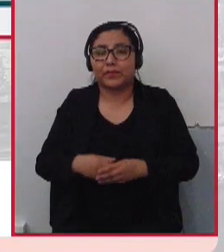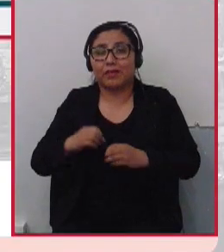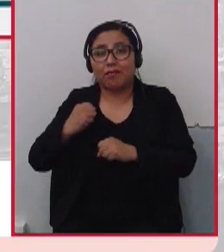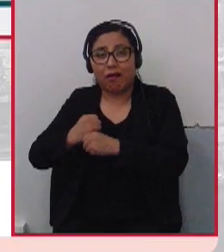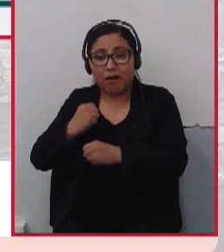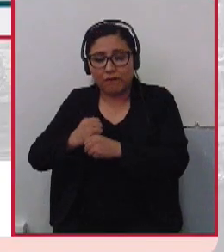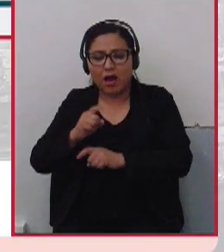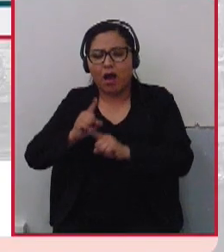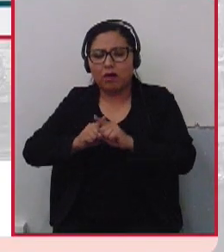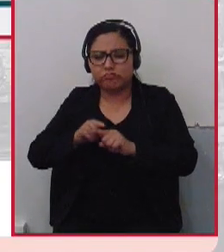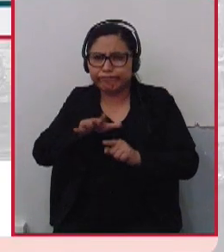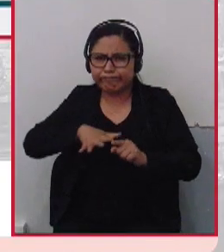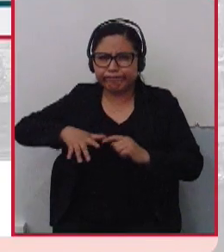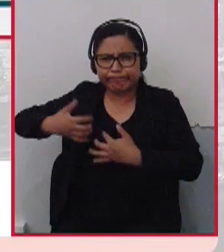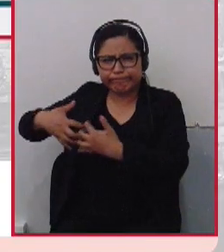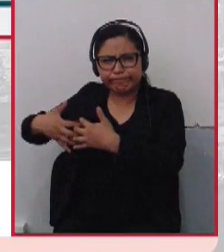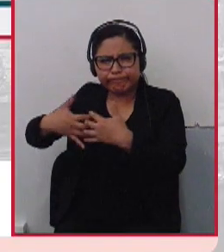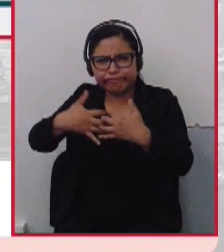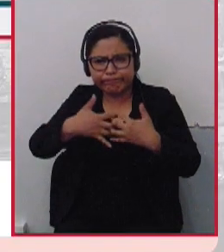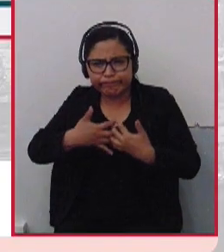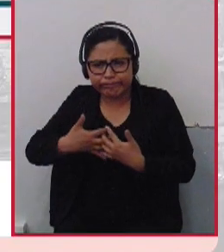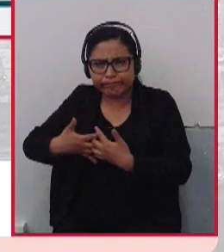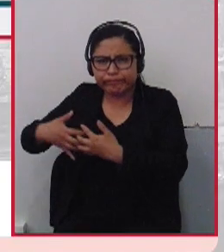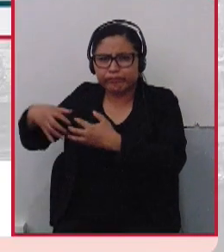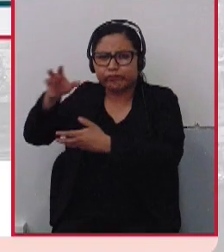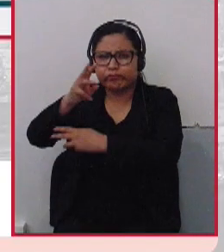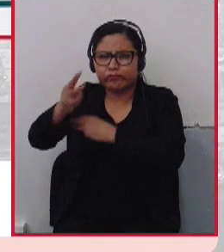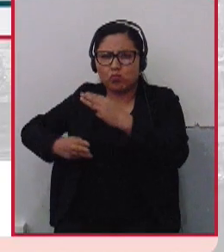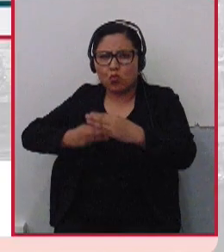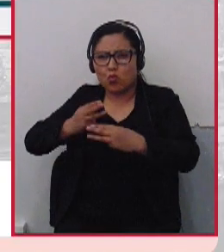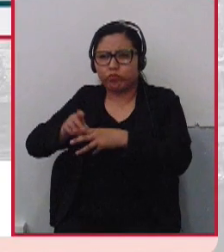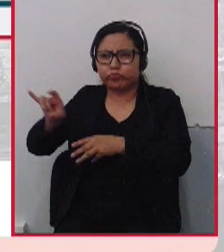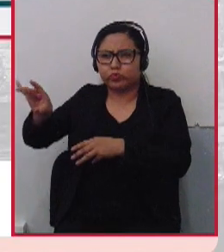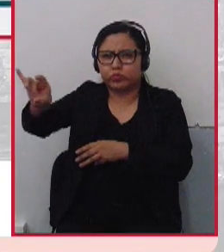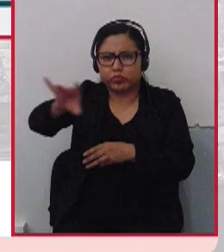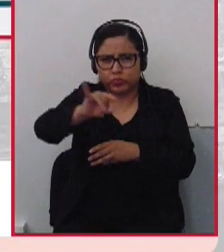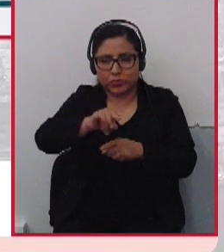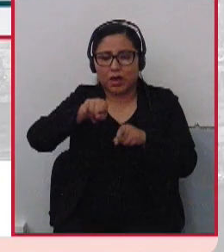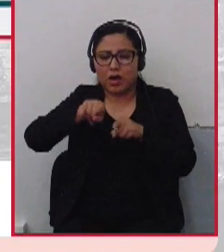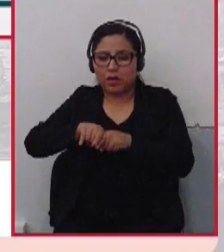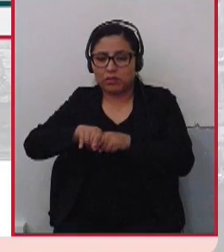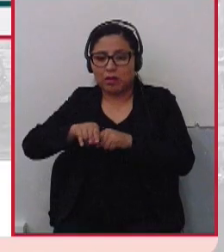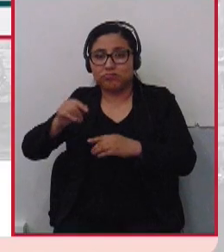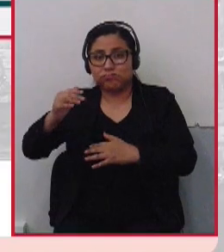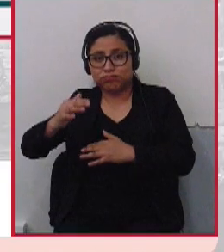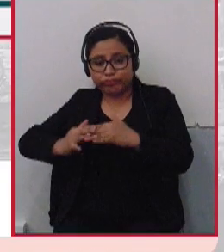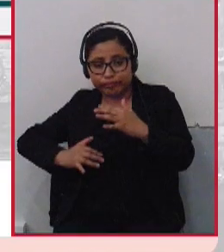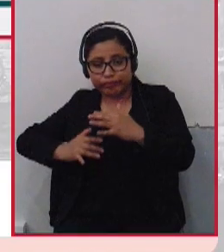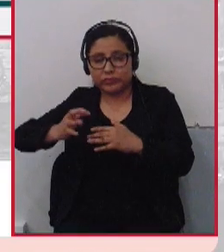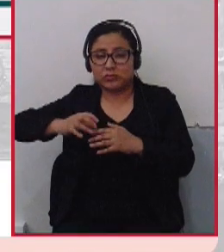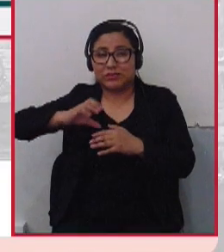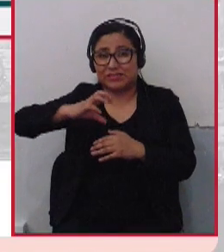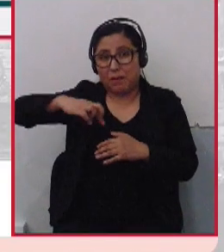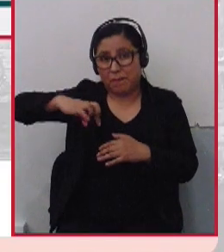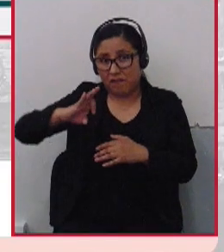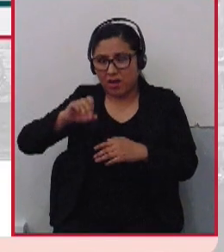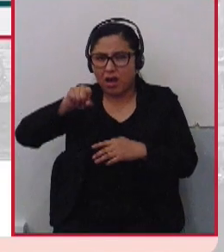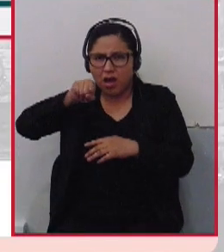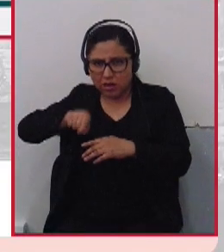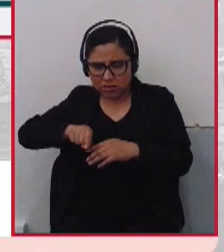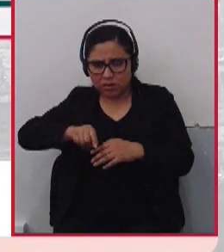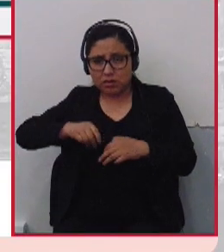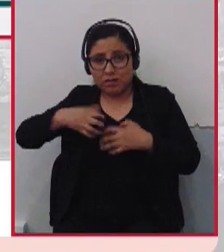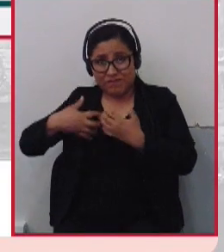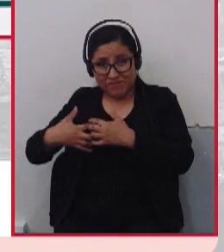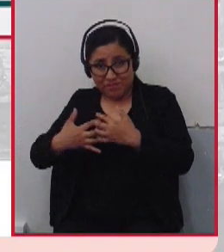operan estas plantas operando actualmente a nivel mundial, la flotación de gruesos propiamente dicha en Anglo American, en la